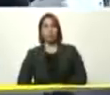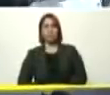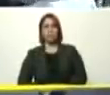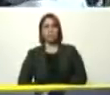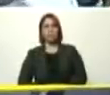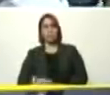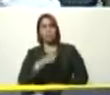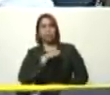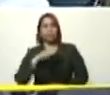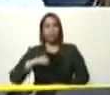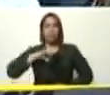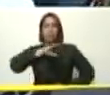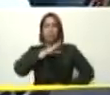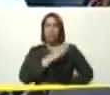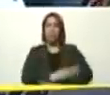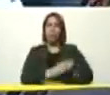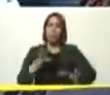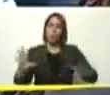Somos una fuerza,